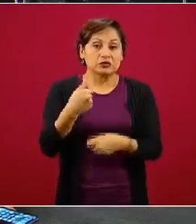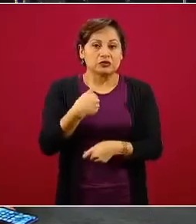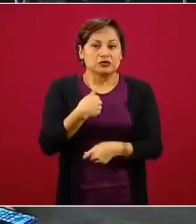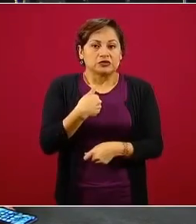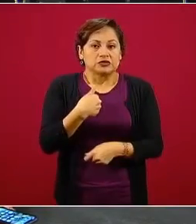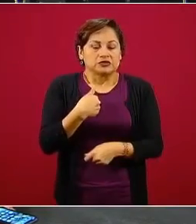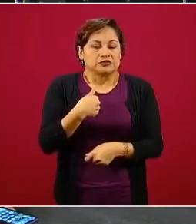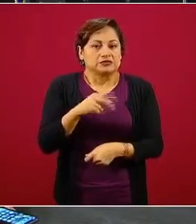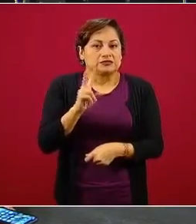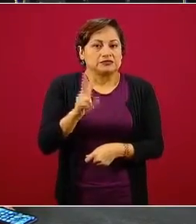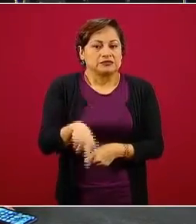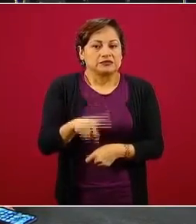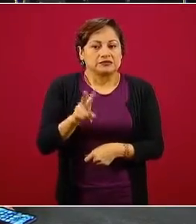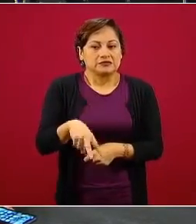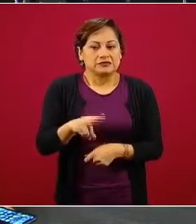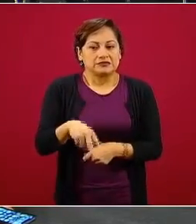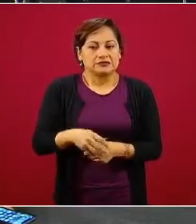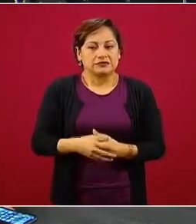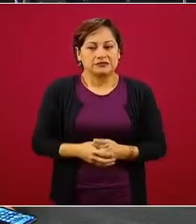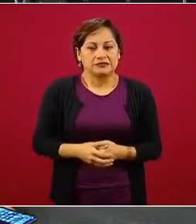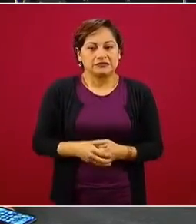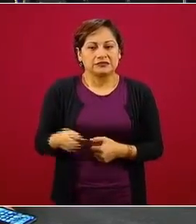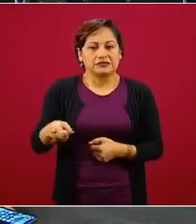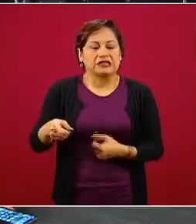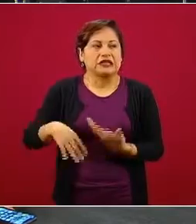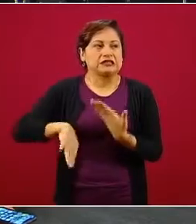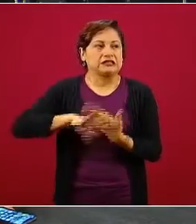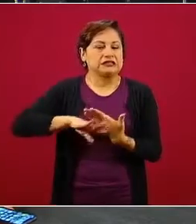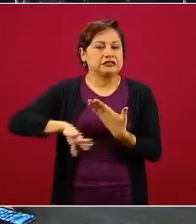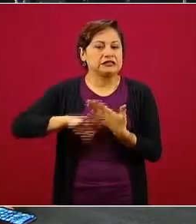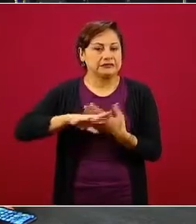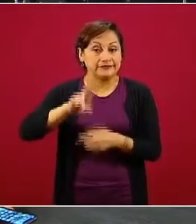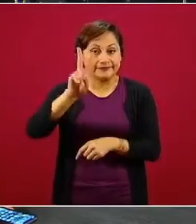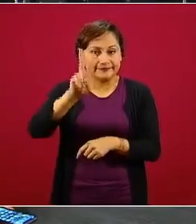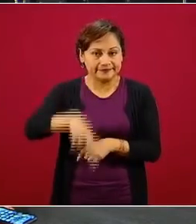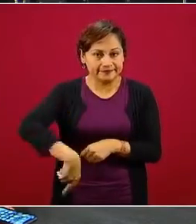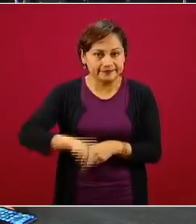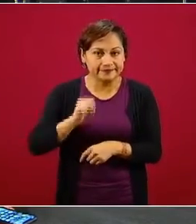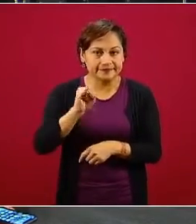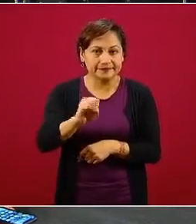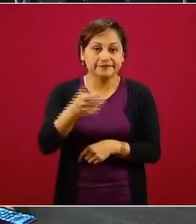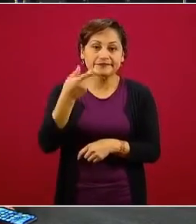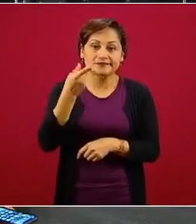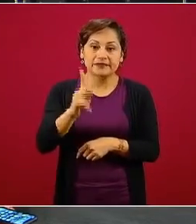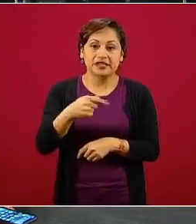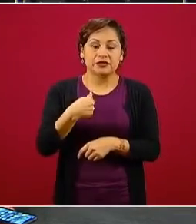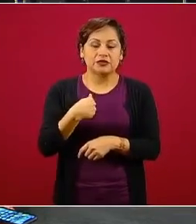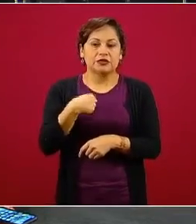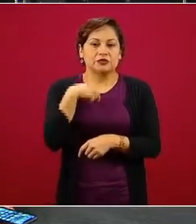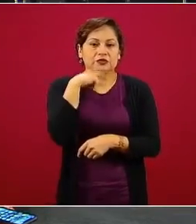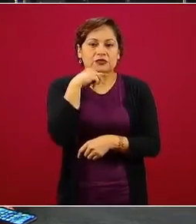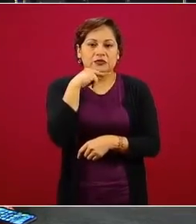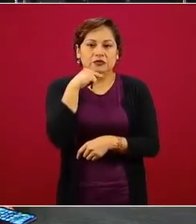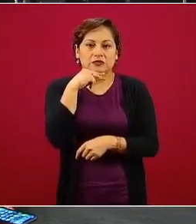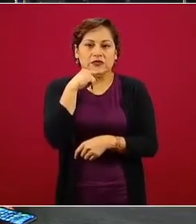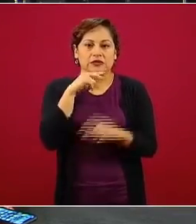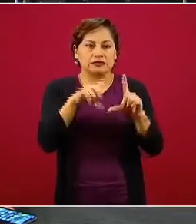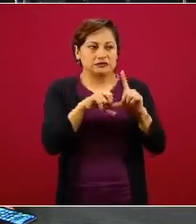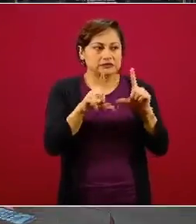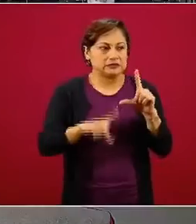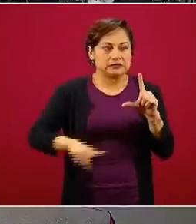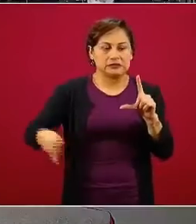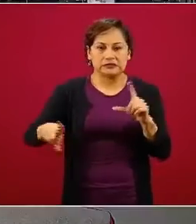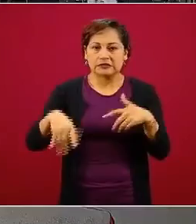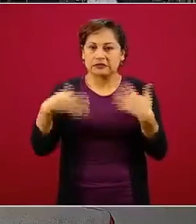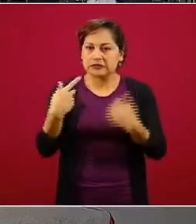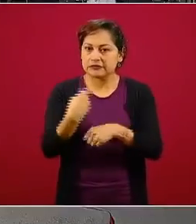tiene usted idea cómo me mandan saludos, pero es el país el que está en juego y por eso me atrevo a decirlo.